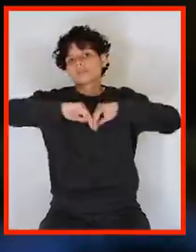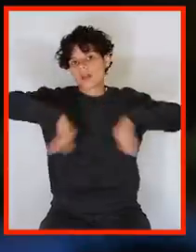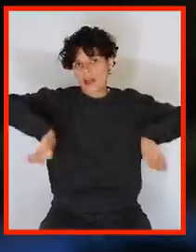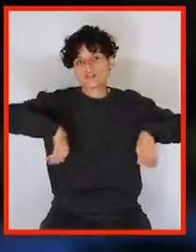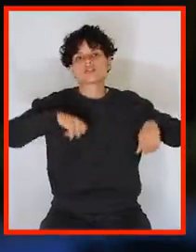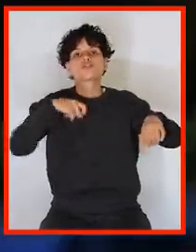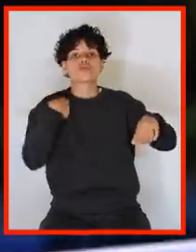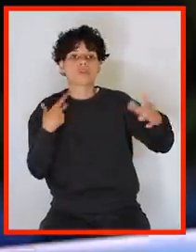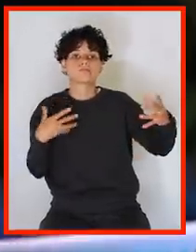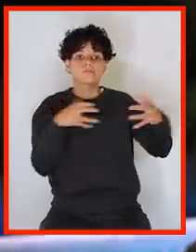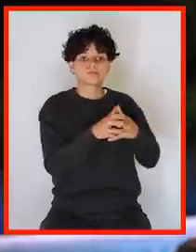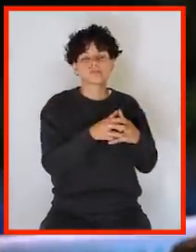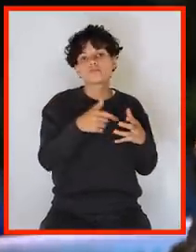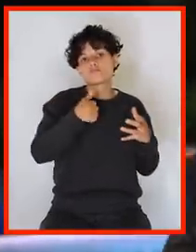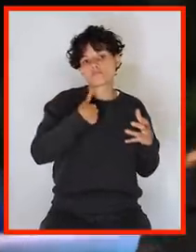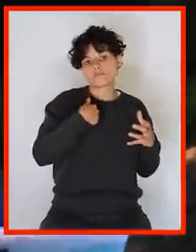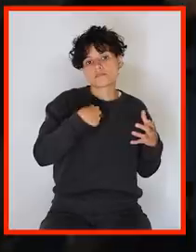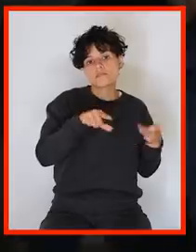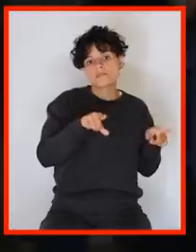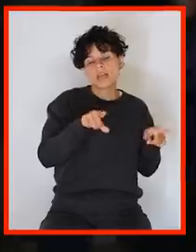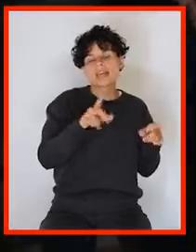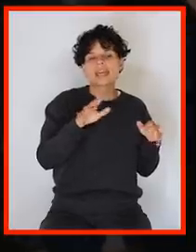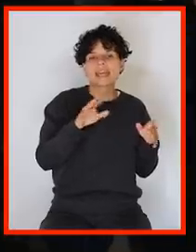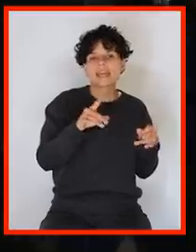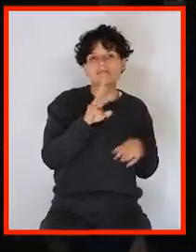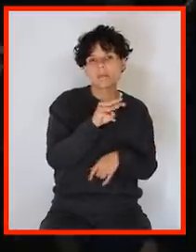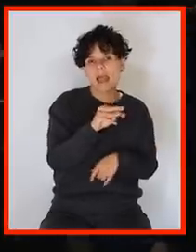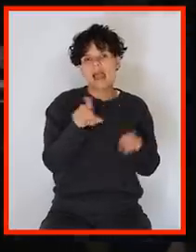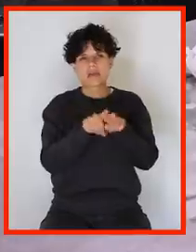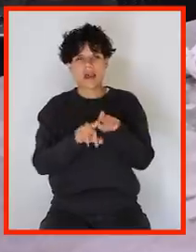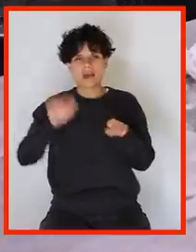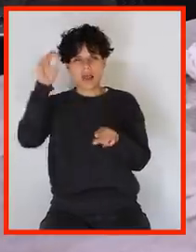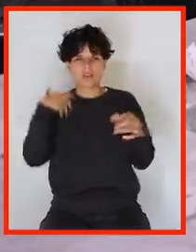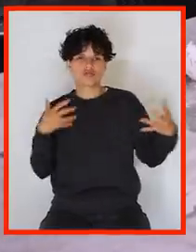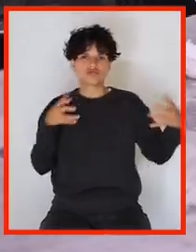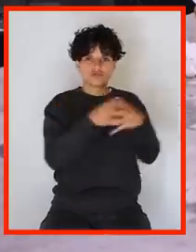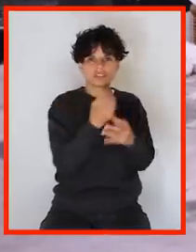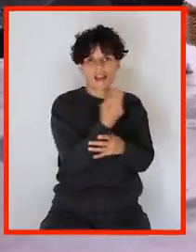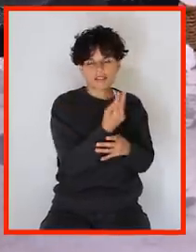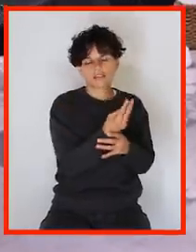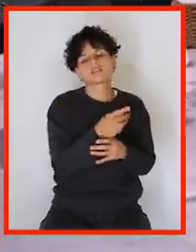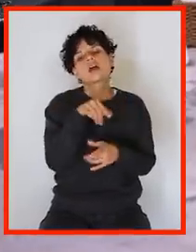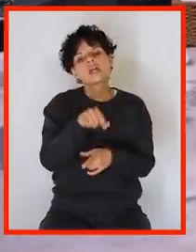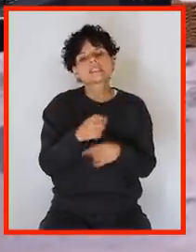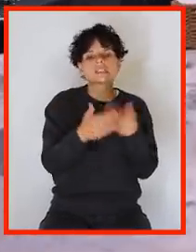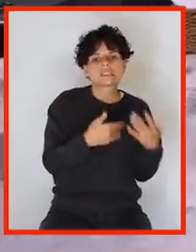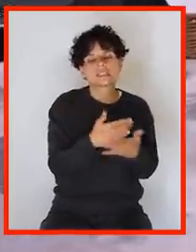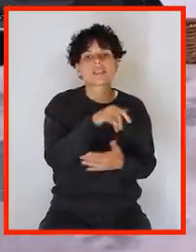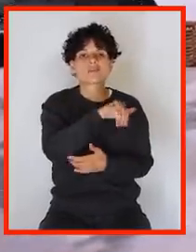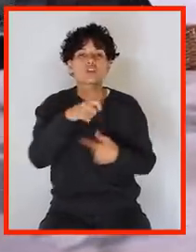Yo me crié como con mi mamá, mi hermana grande que está allá. Te amo, hermana. Así nos fuimos como progresando a poquito.